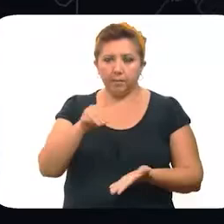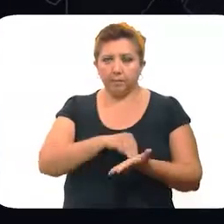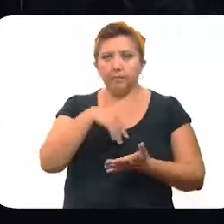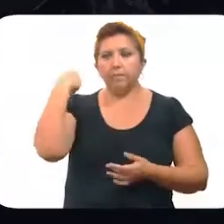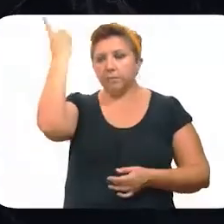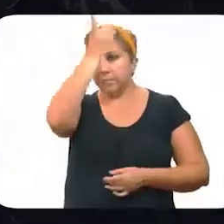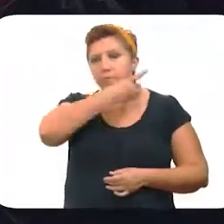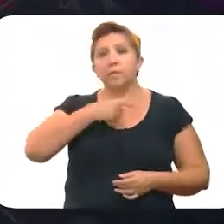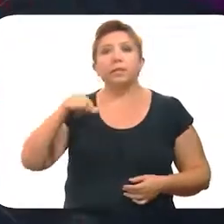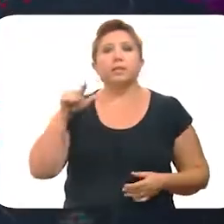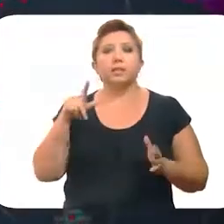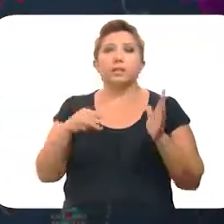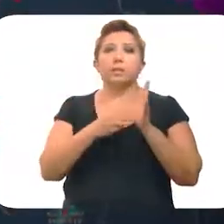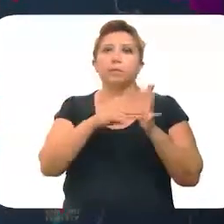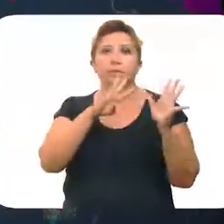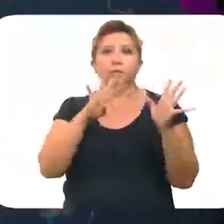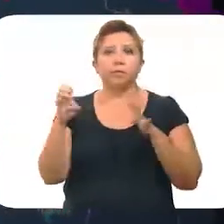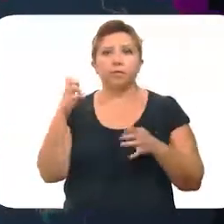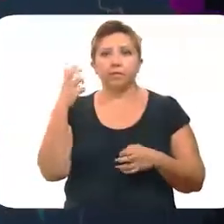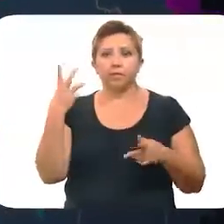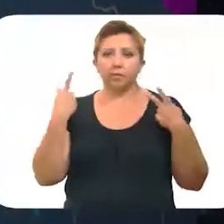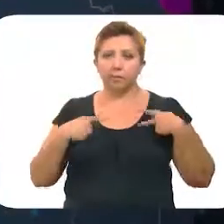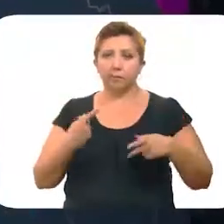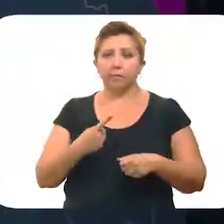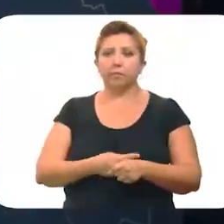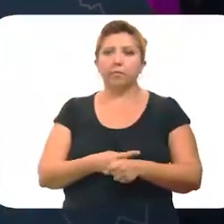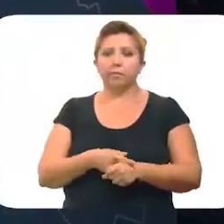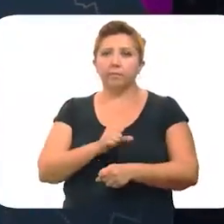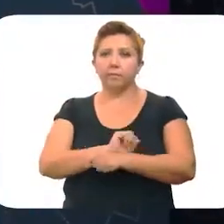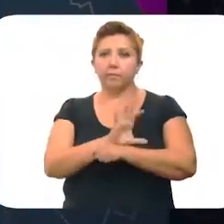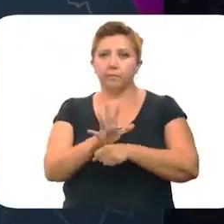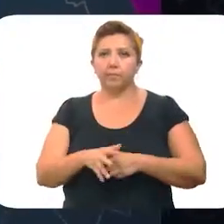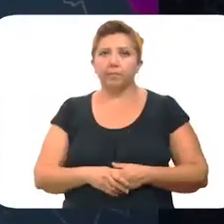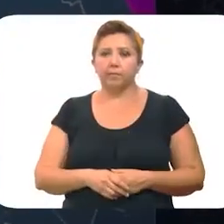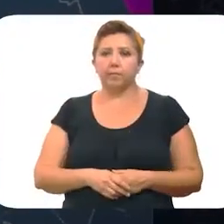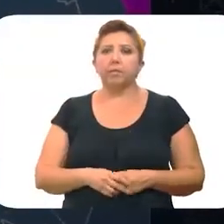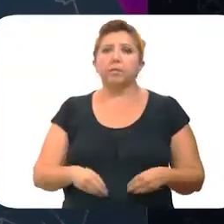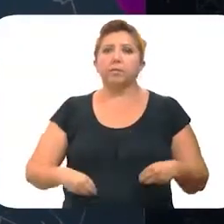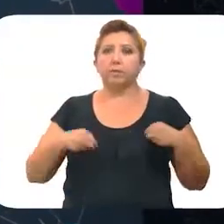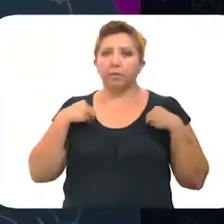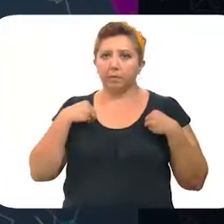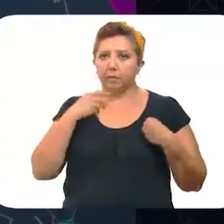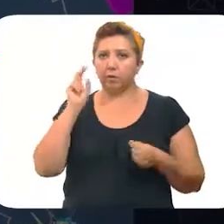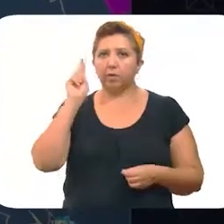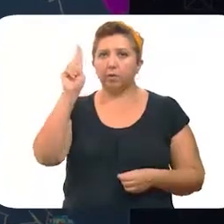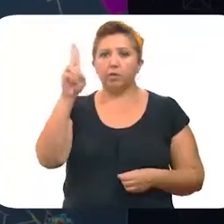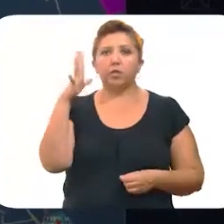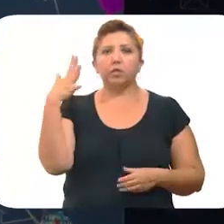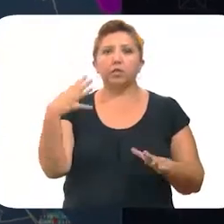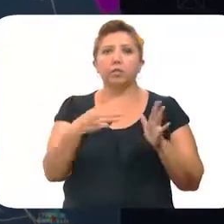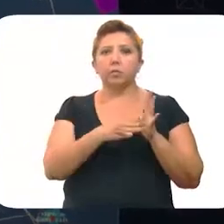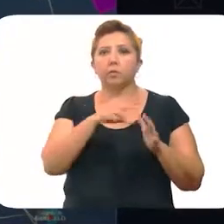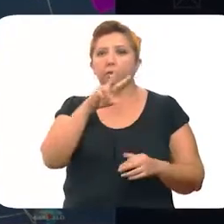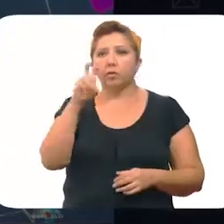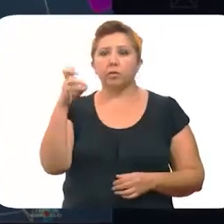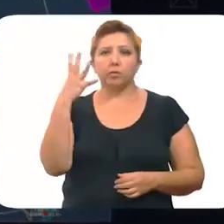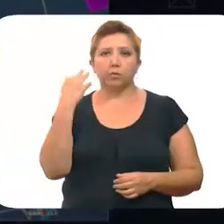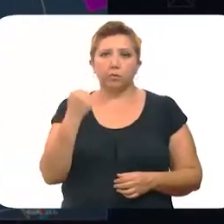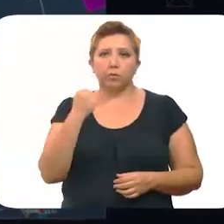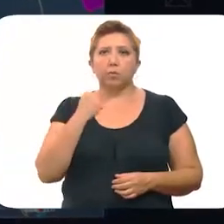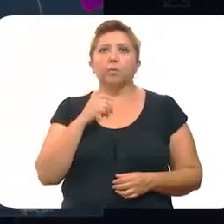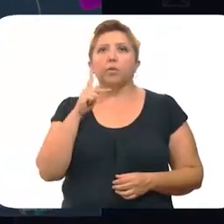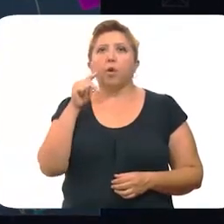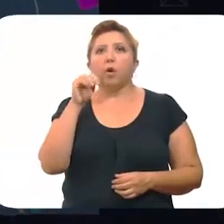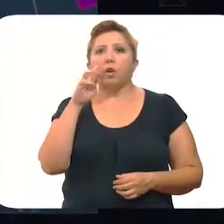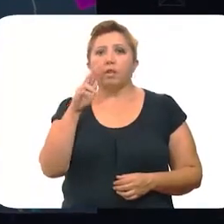han diagnosticado 17.903 personas contagiadas de coronavirus, que viven en la zona norte 5.209, en la